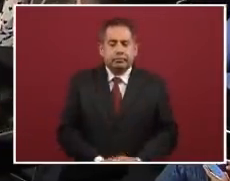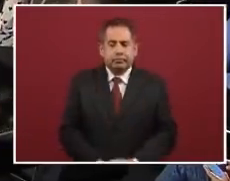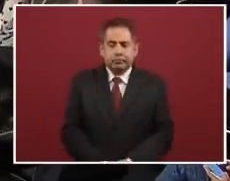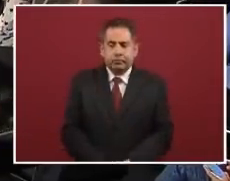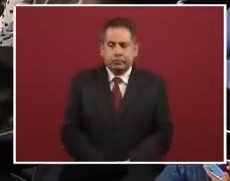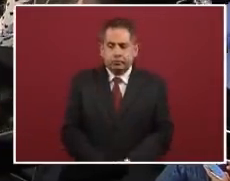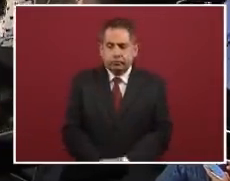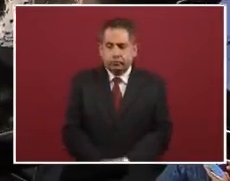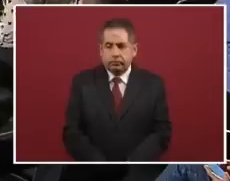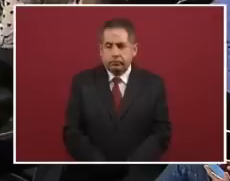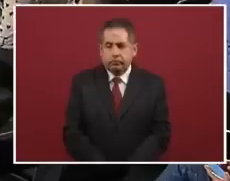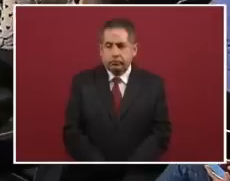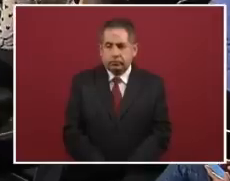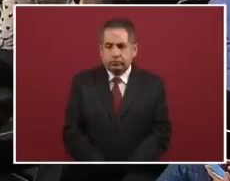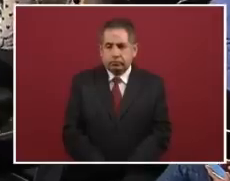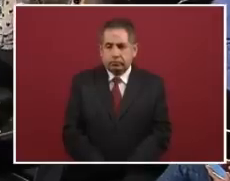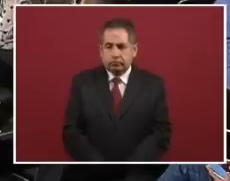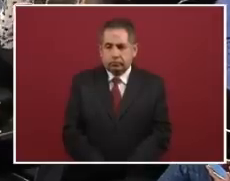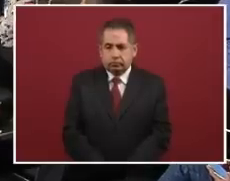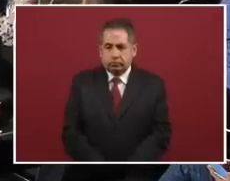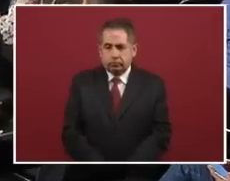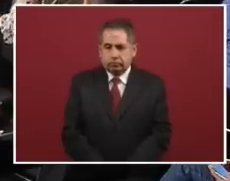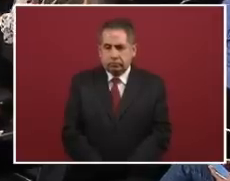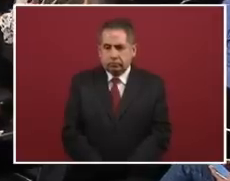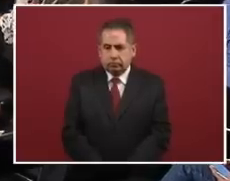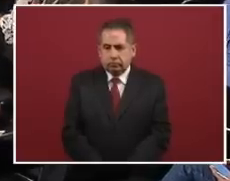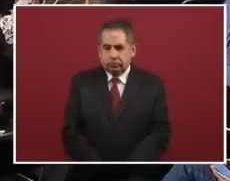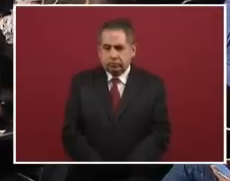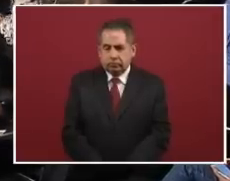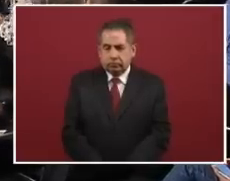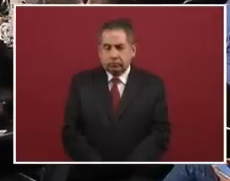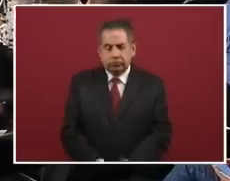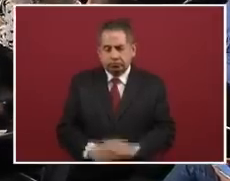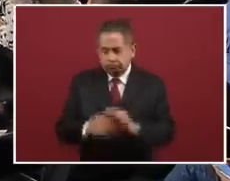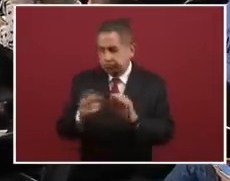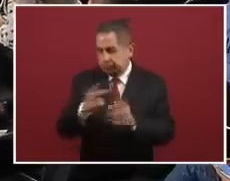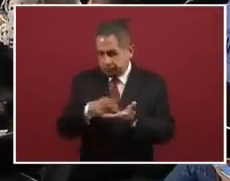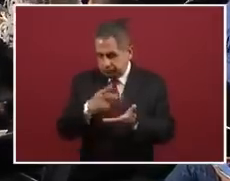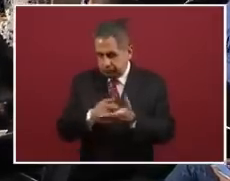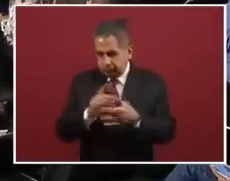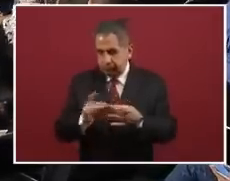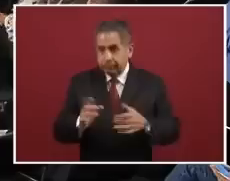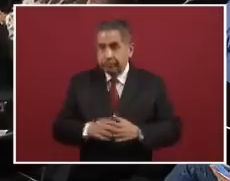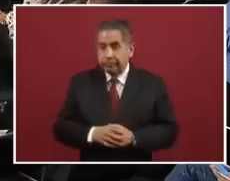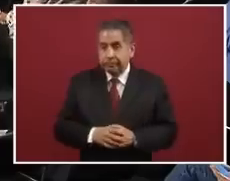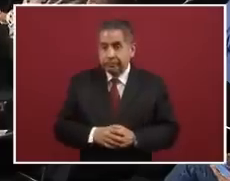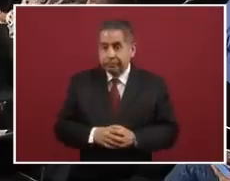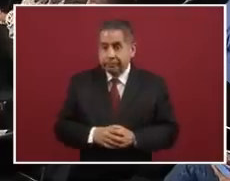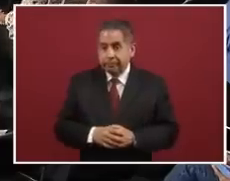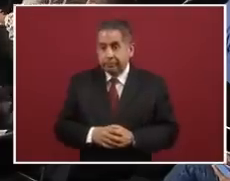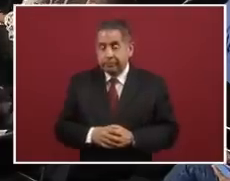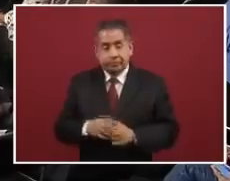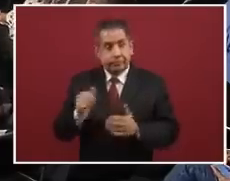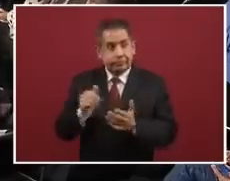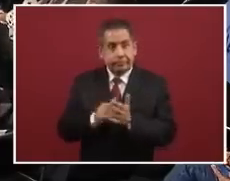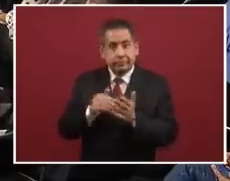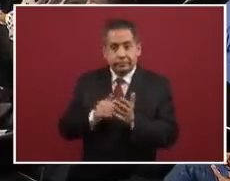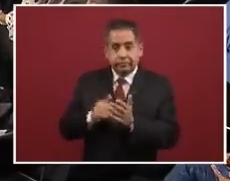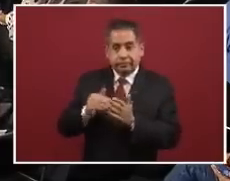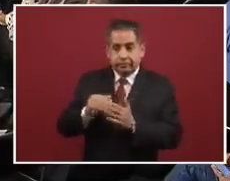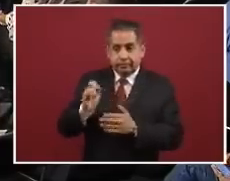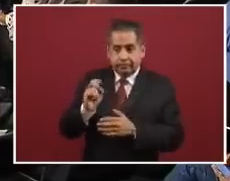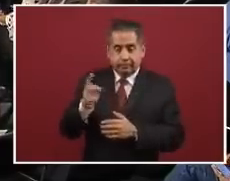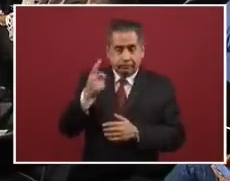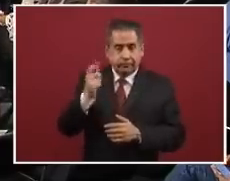Aunque ya habías preguntado, pero bueno. Nada más no, pero fue nada más precisión. Fue una precisión, bueno. Porque si no imagines, no. 6 mil millones de dólares. 6 era una mil cosa.